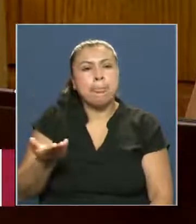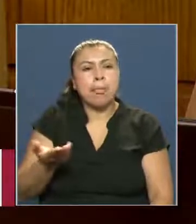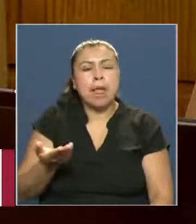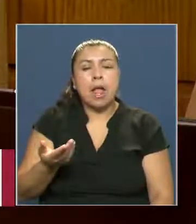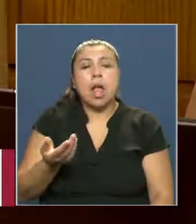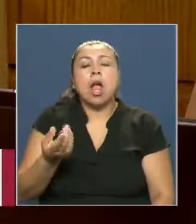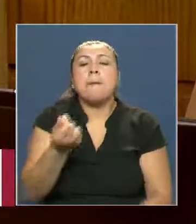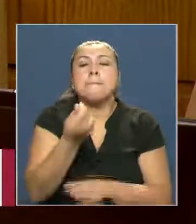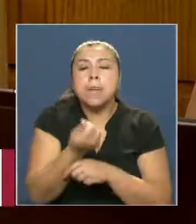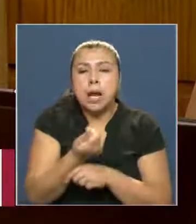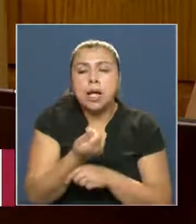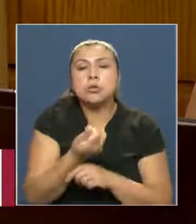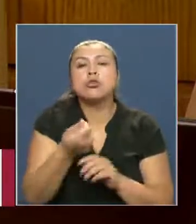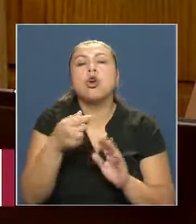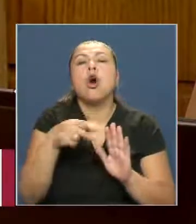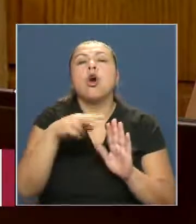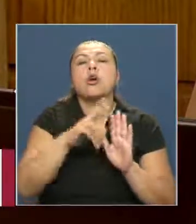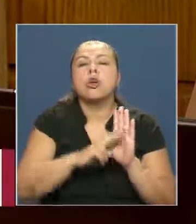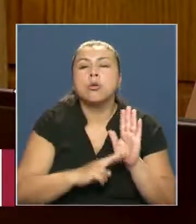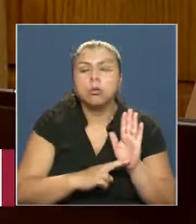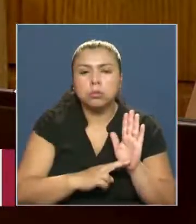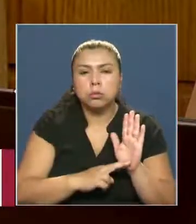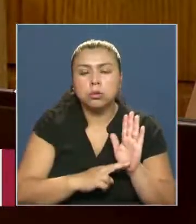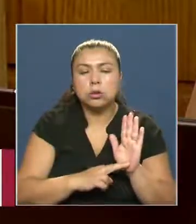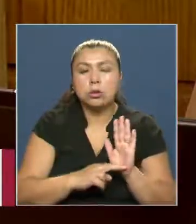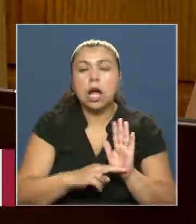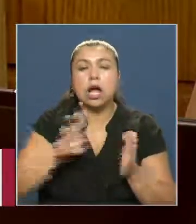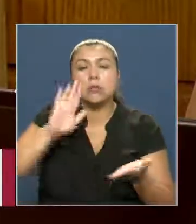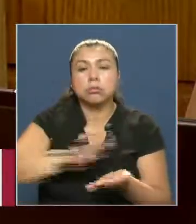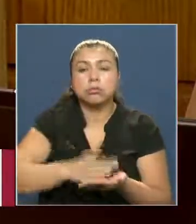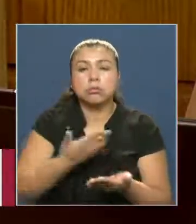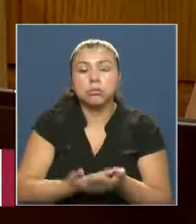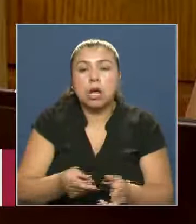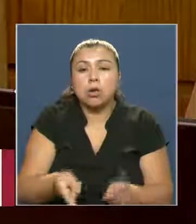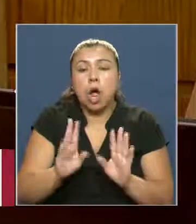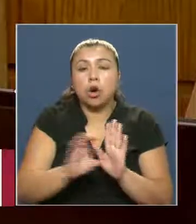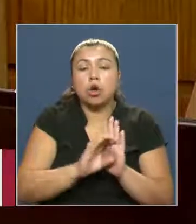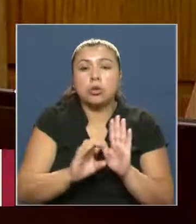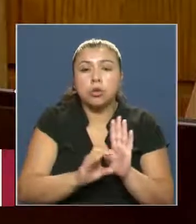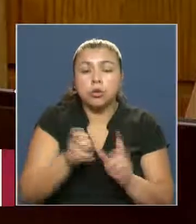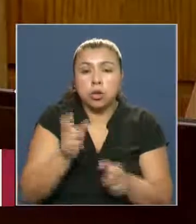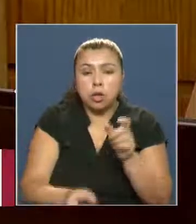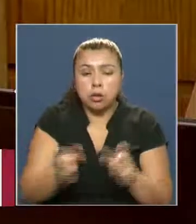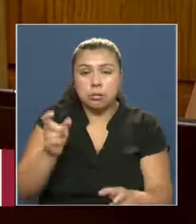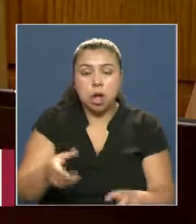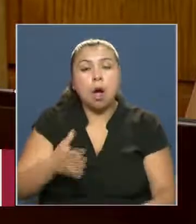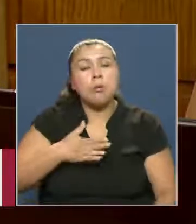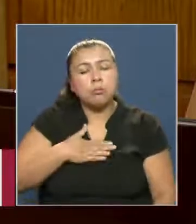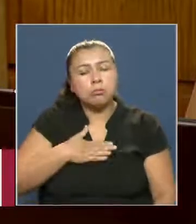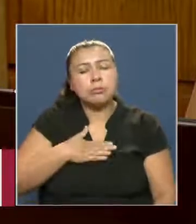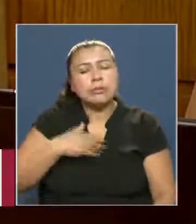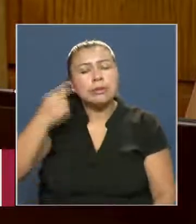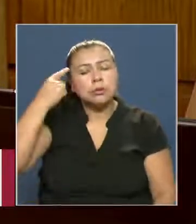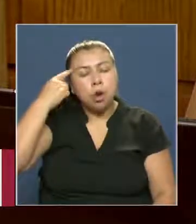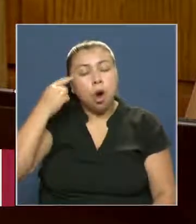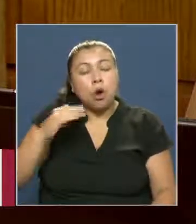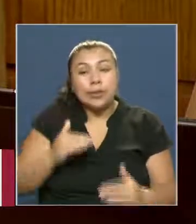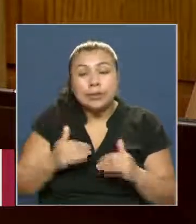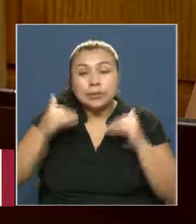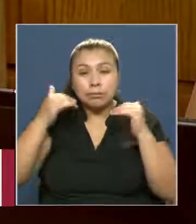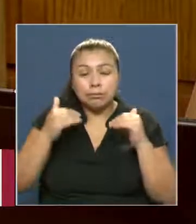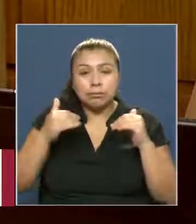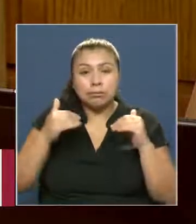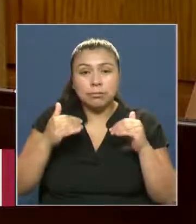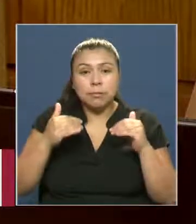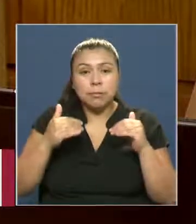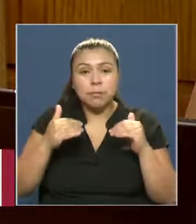con establecer regulaciones efectivas, con establecer que la salud sea un derecho constitucional. Y por eso me alegro que estemos también a